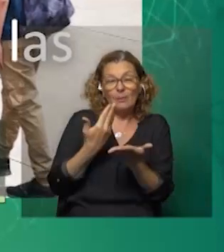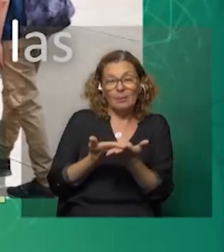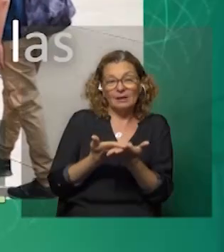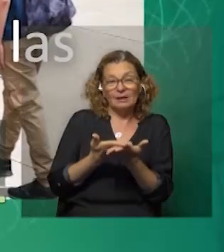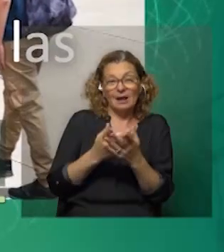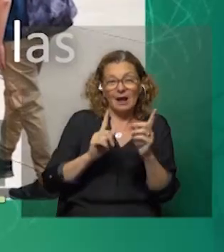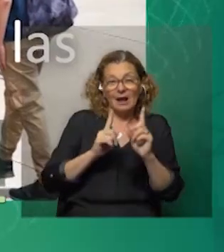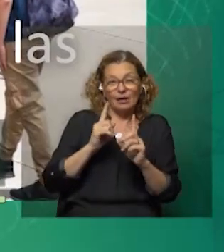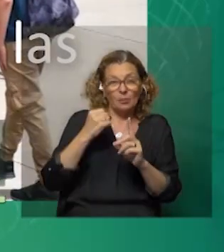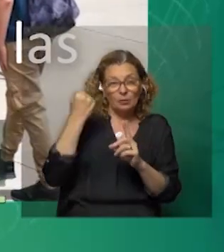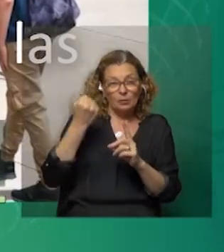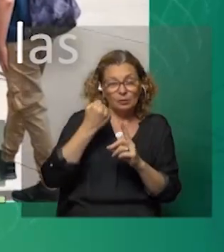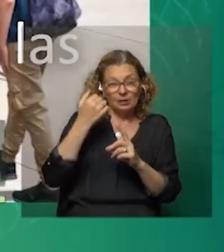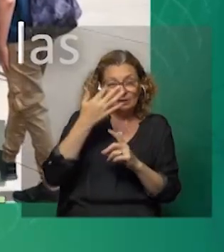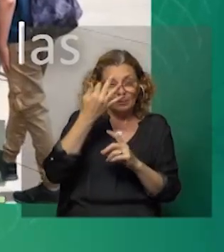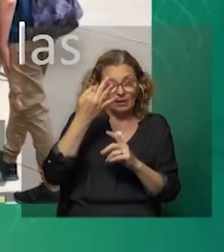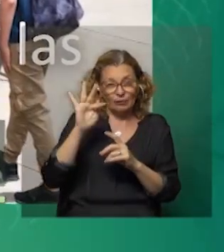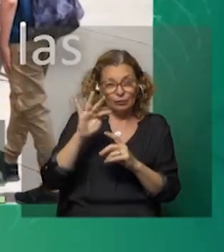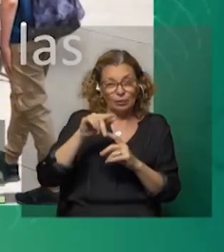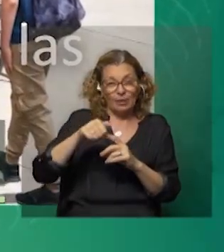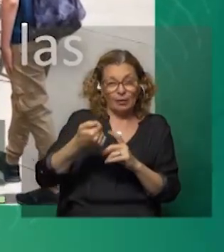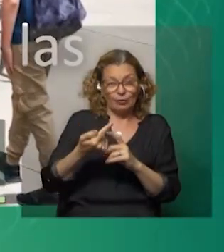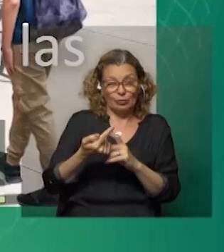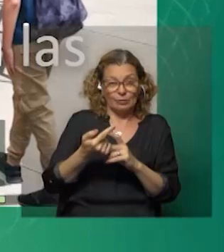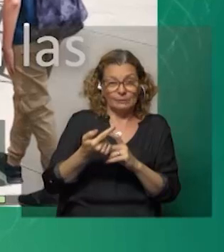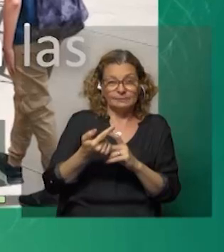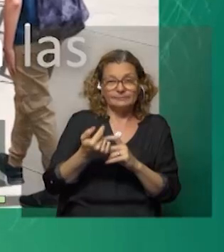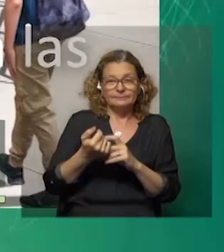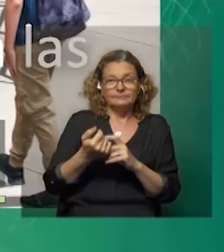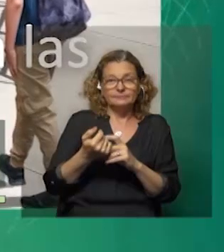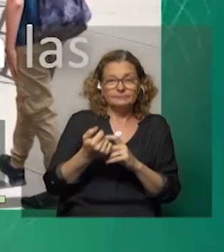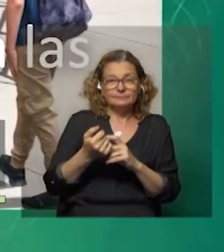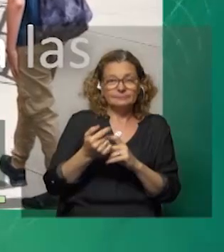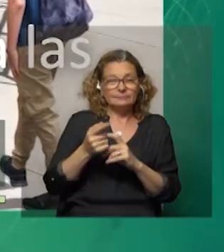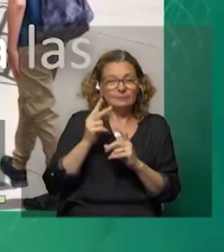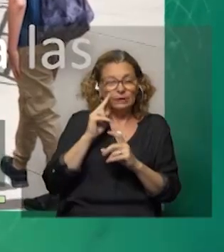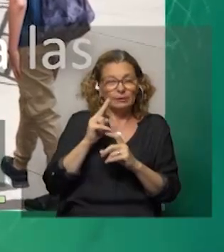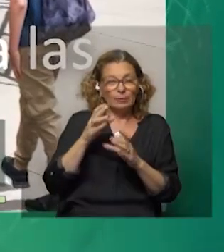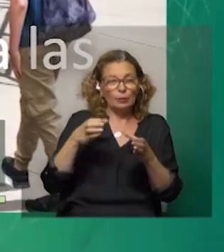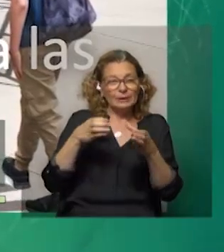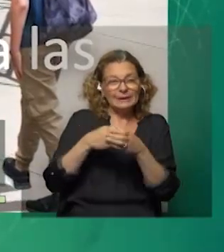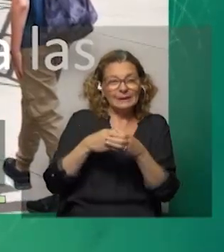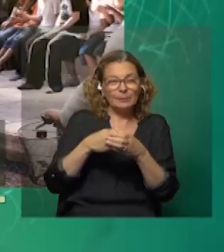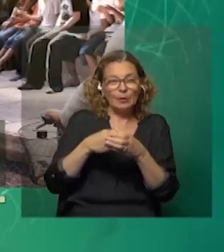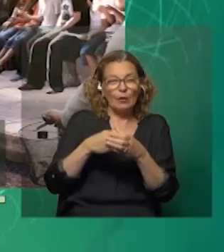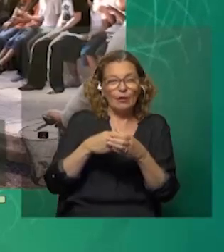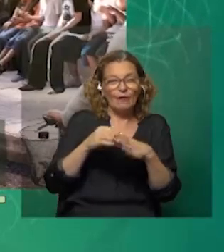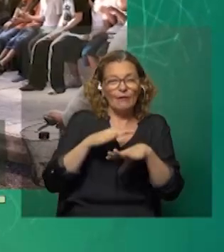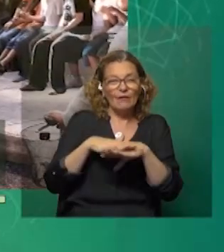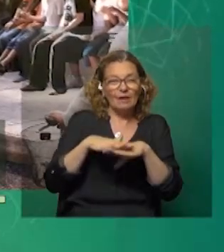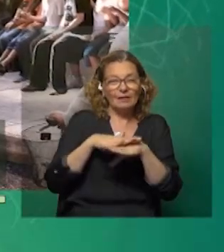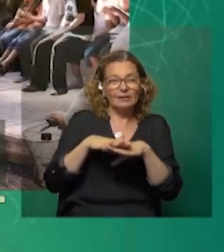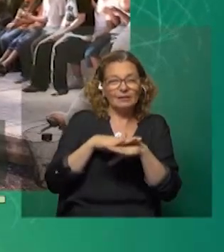como una insignia como una perspectiva de futuro para para otros desarrollos tienen un equipamiento a base de